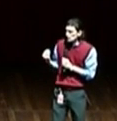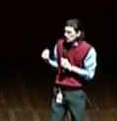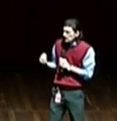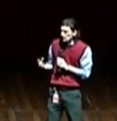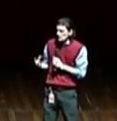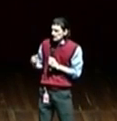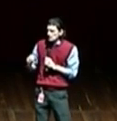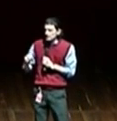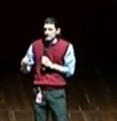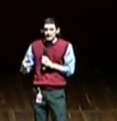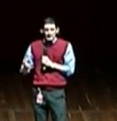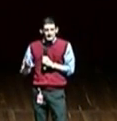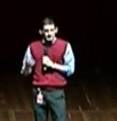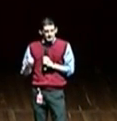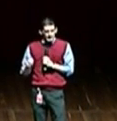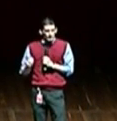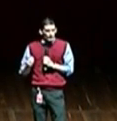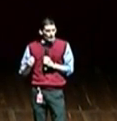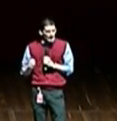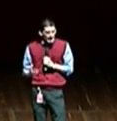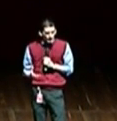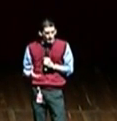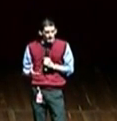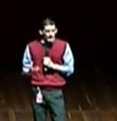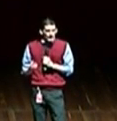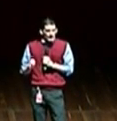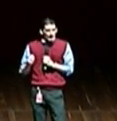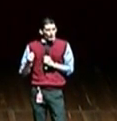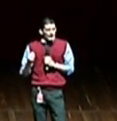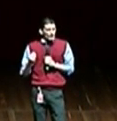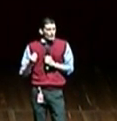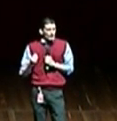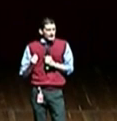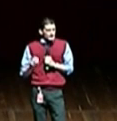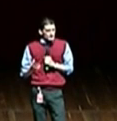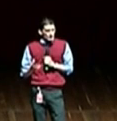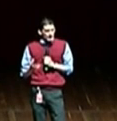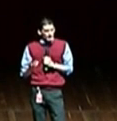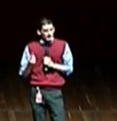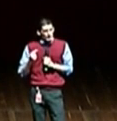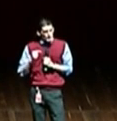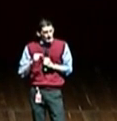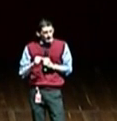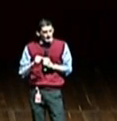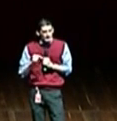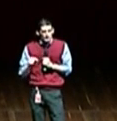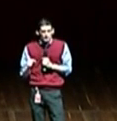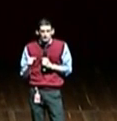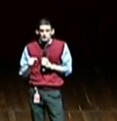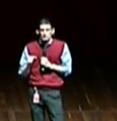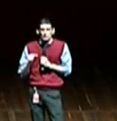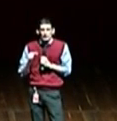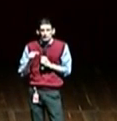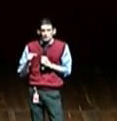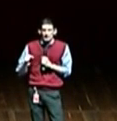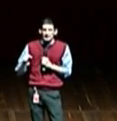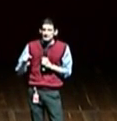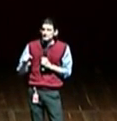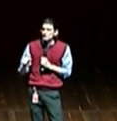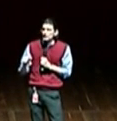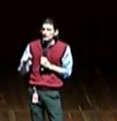de un montón de proyectos y de ideas que se han forjado a lo largo de la historia, que nos permite a nosotros hoy,